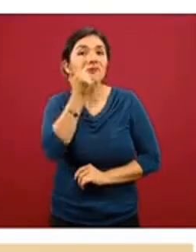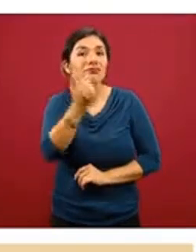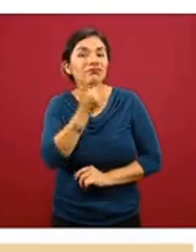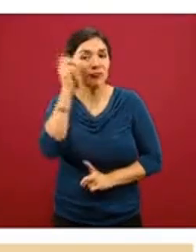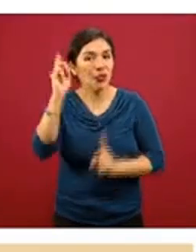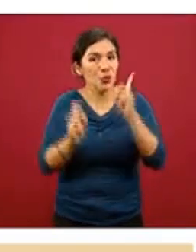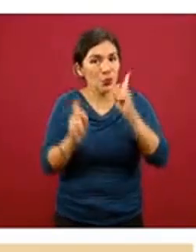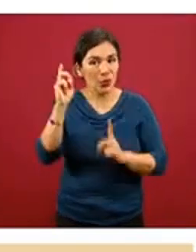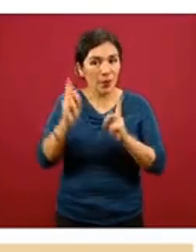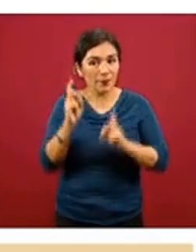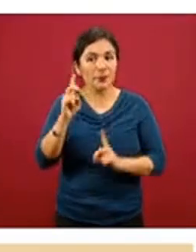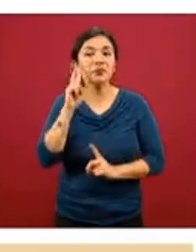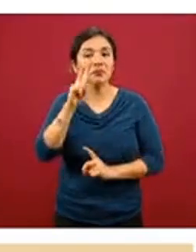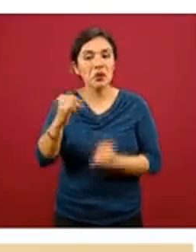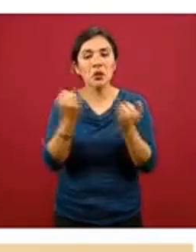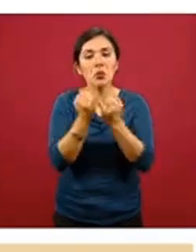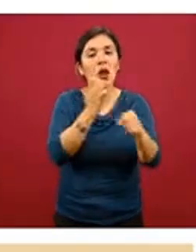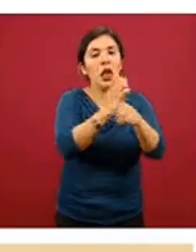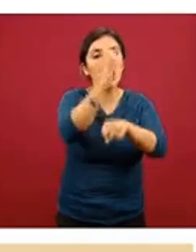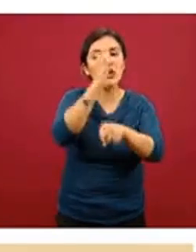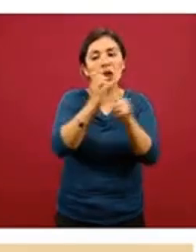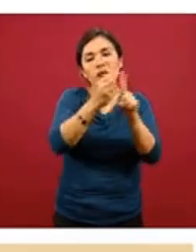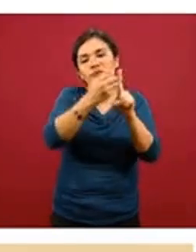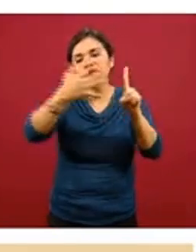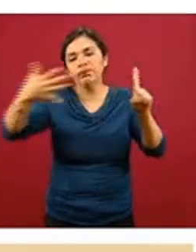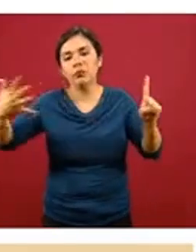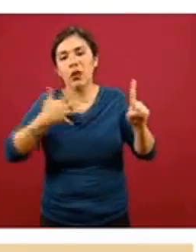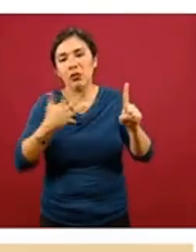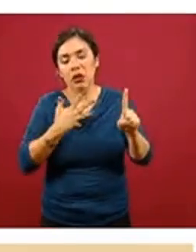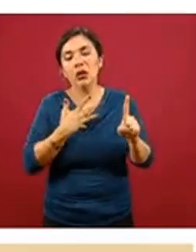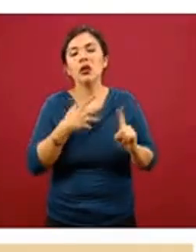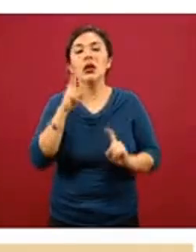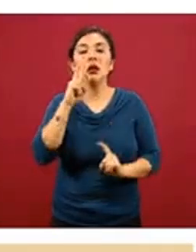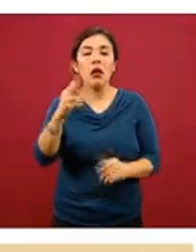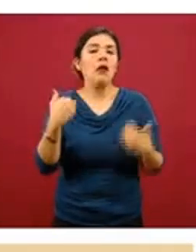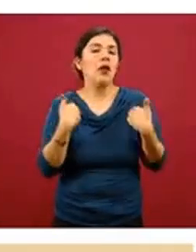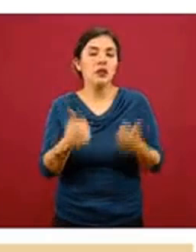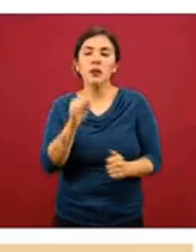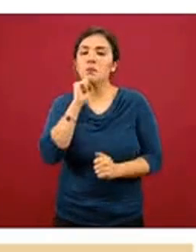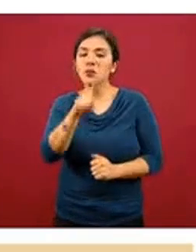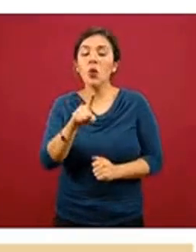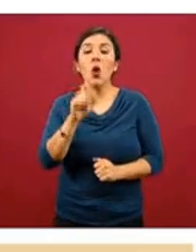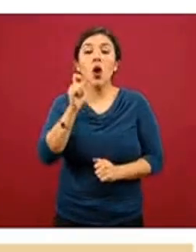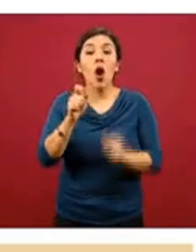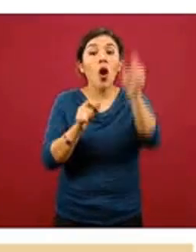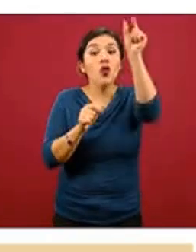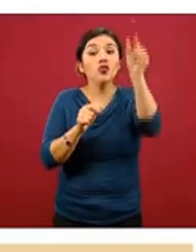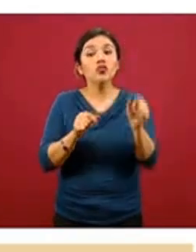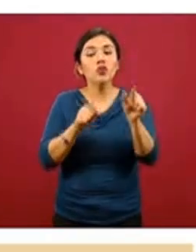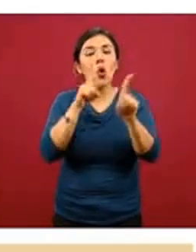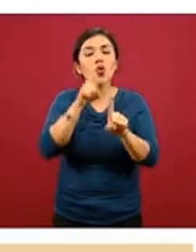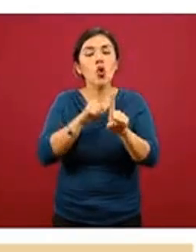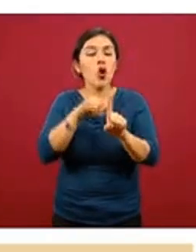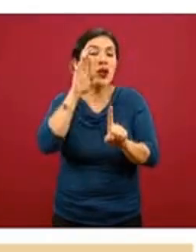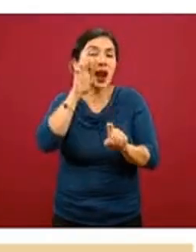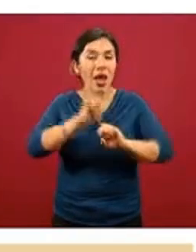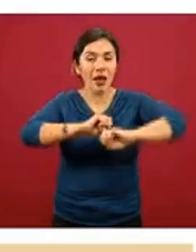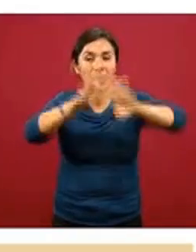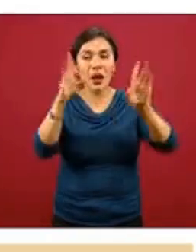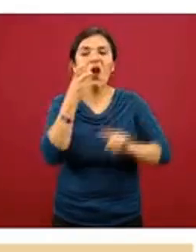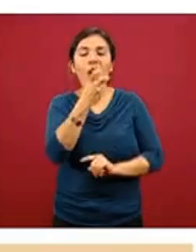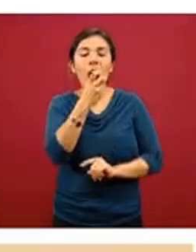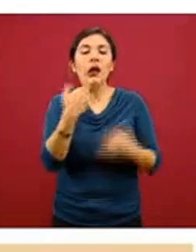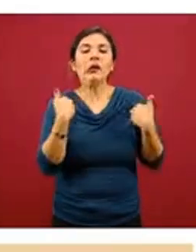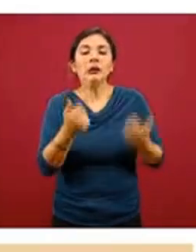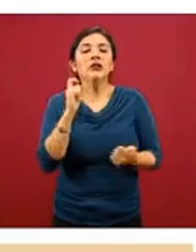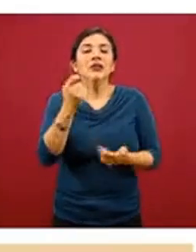40.914, y veamos también cómo están distribuidos por entidad federativa. Lógicamente, los que estén en la barra naranja claro